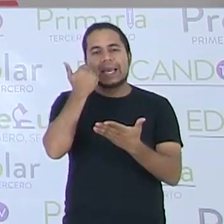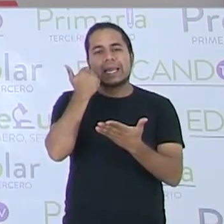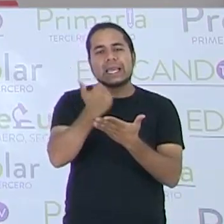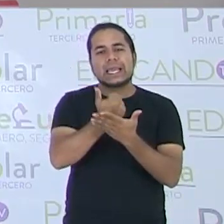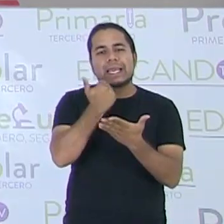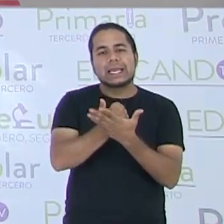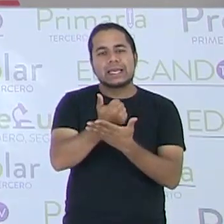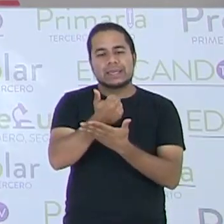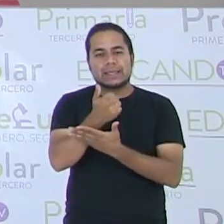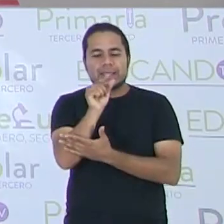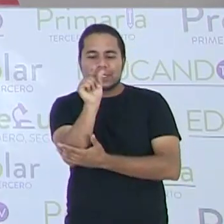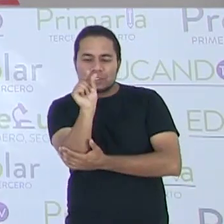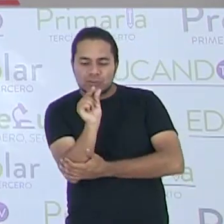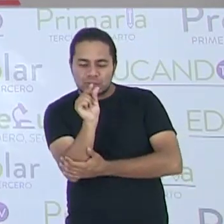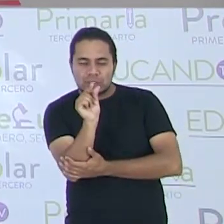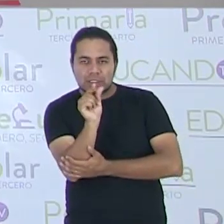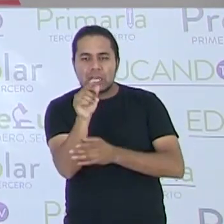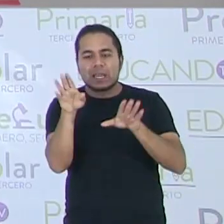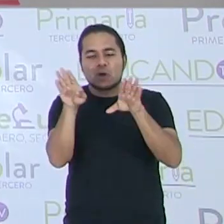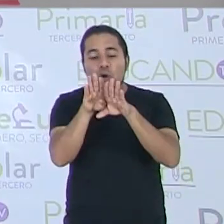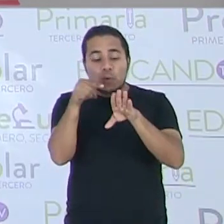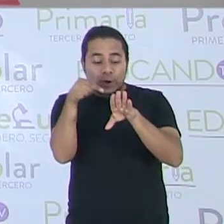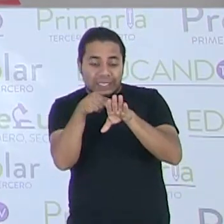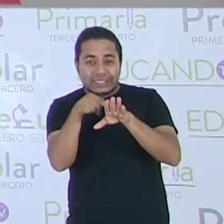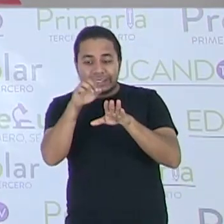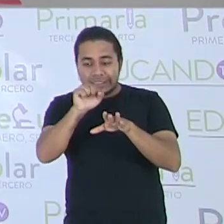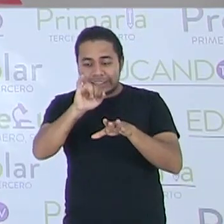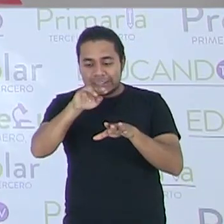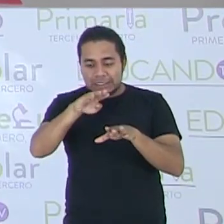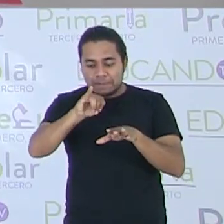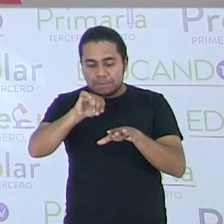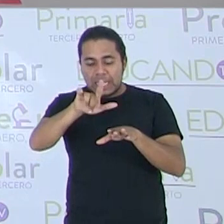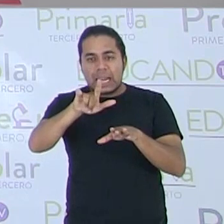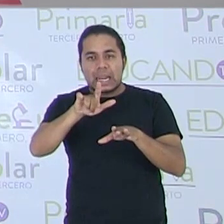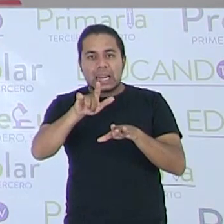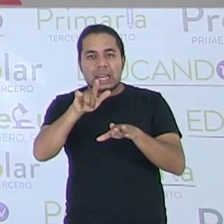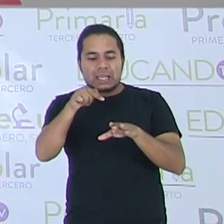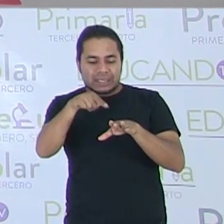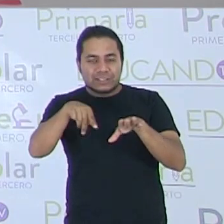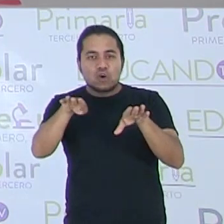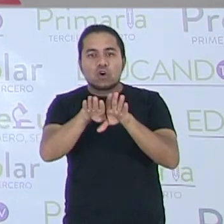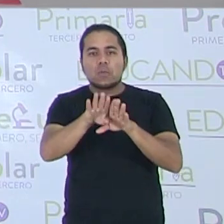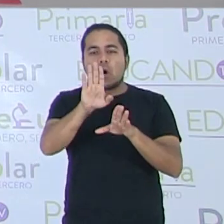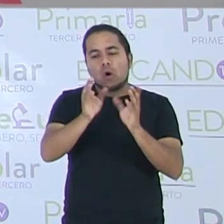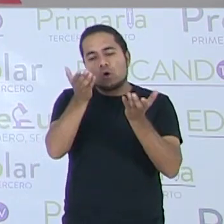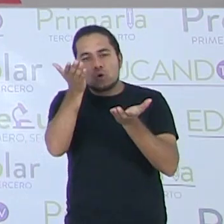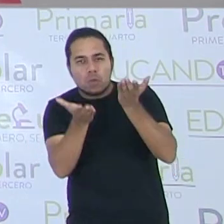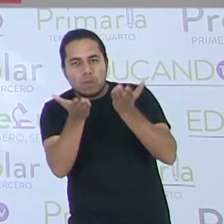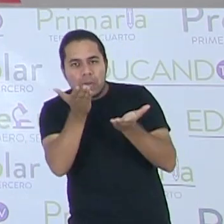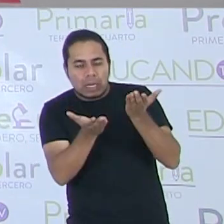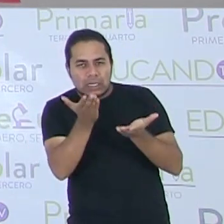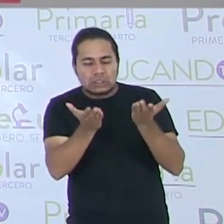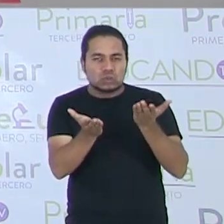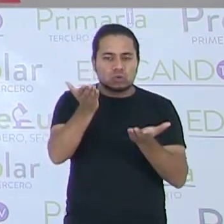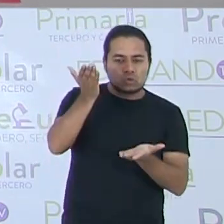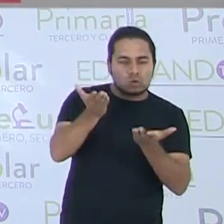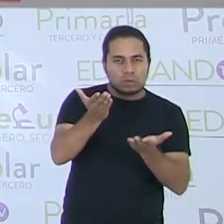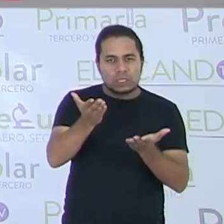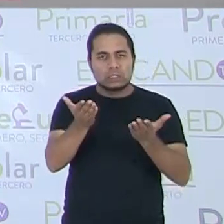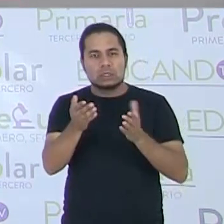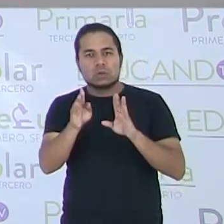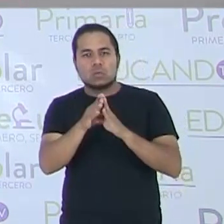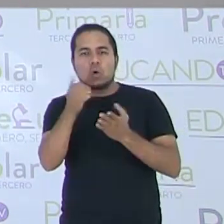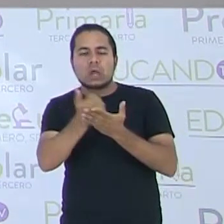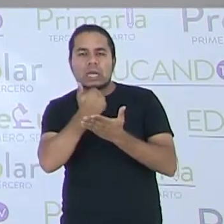arroz, ¿sí? Esto es un símil o una comparación. Hacen la comparación del grano